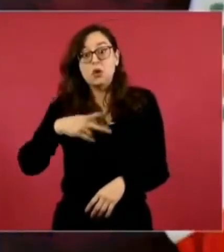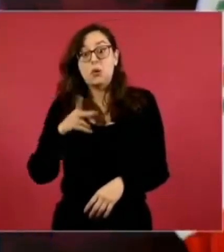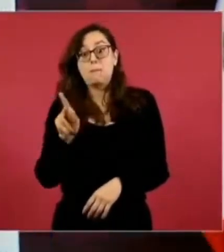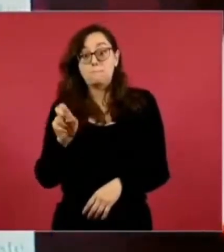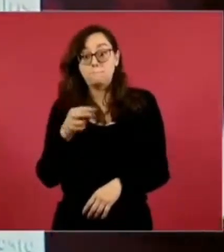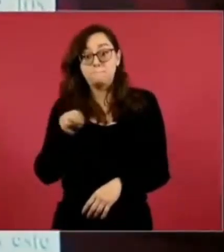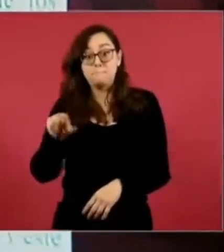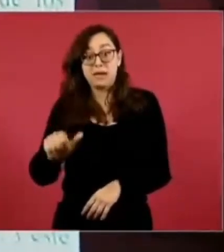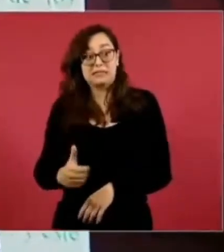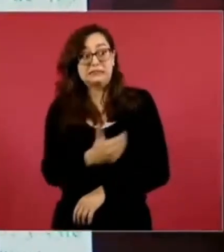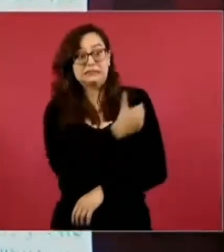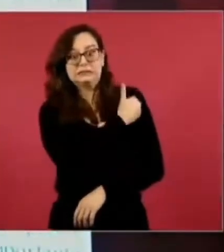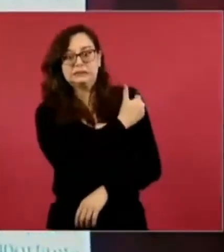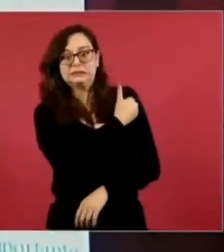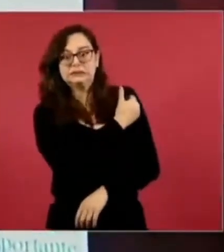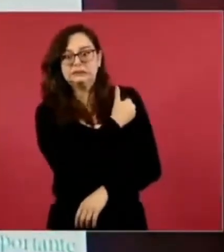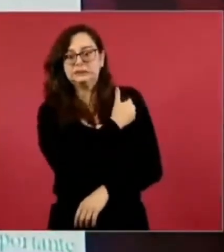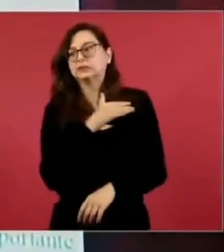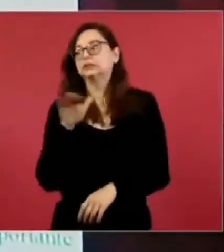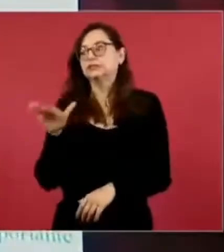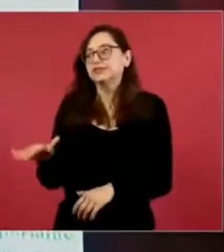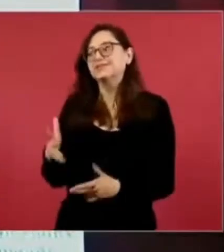Si se sabe